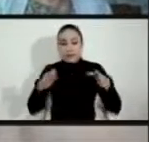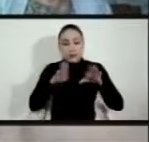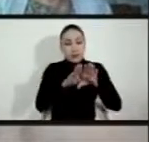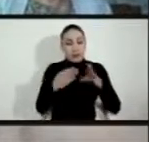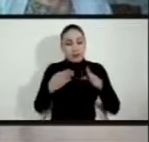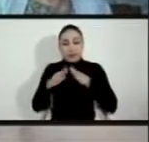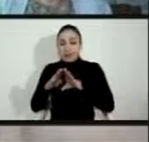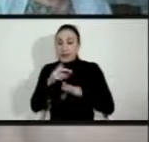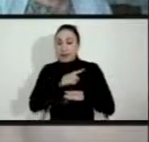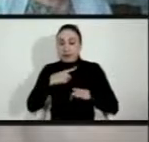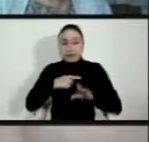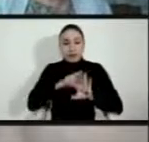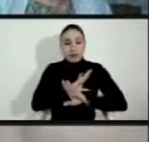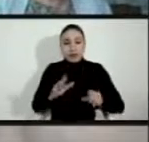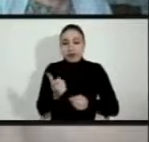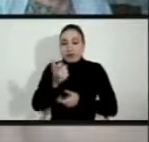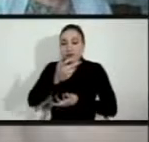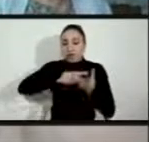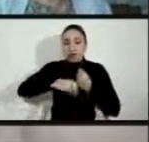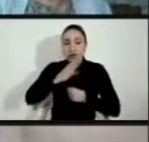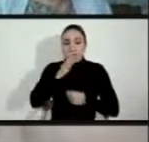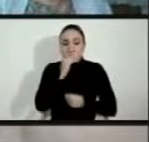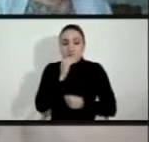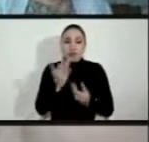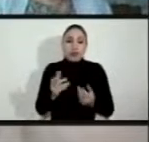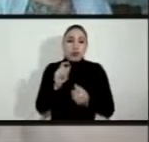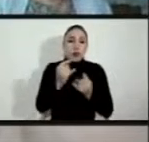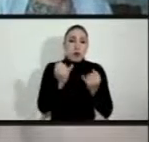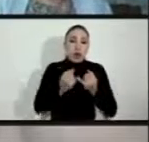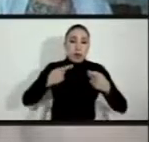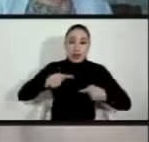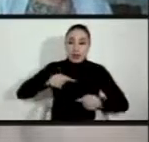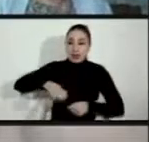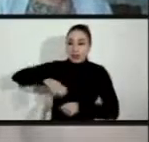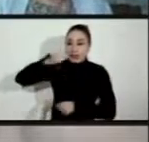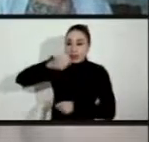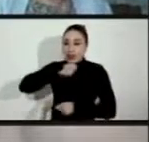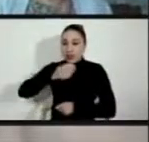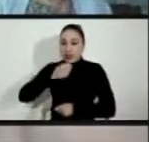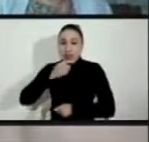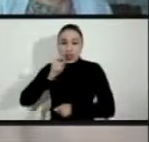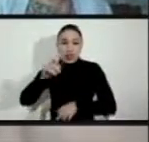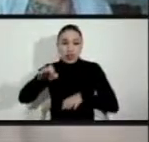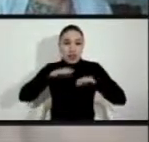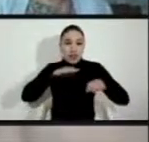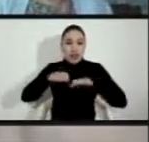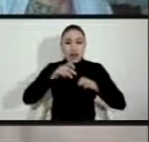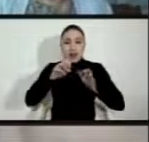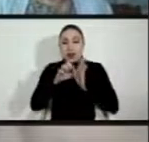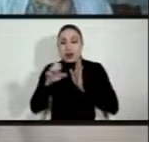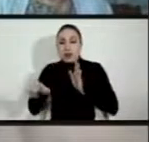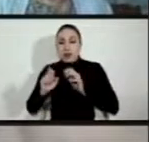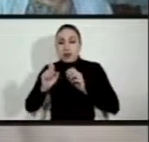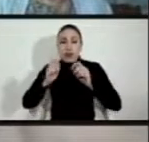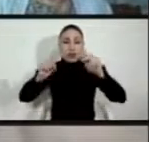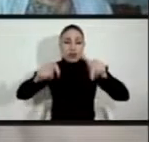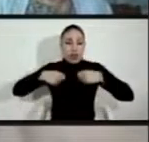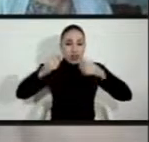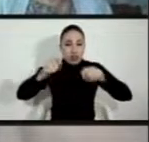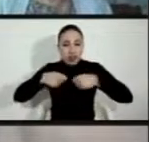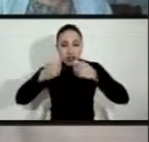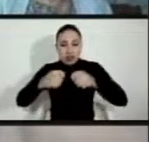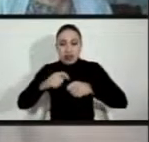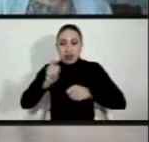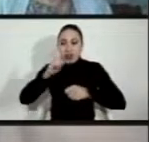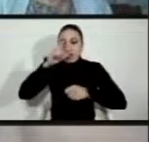negocios, los adultos mayores que trabajaban en las tiendas departamentales que ya no pudieron seguir con su trabajo, con su